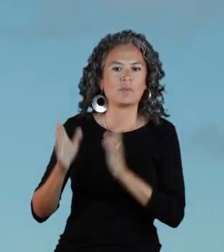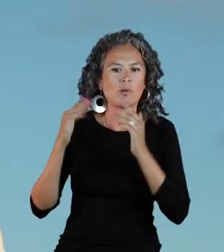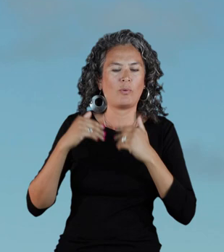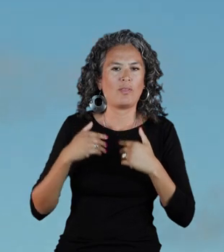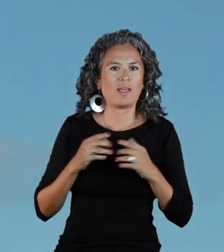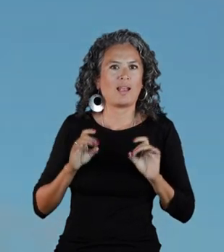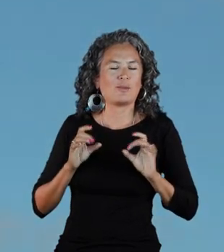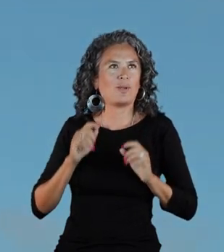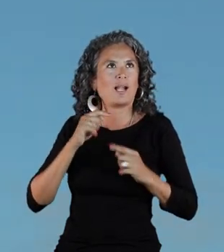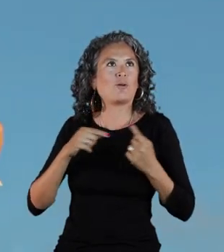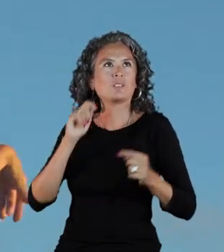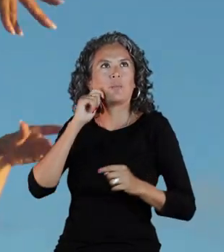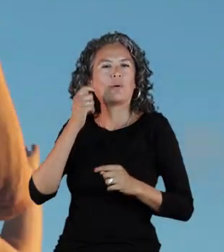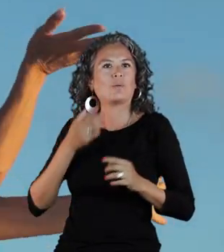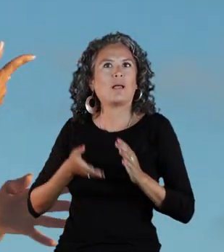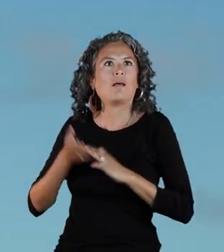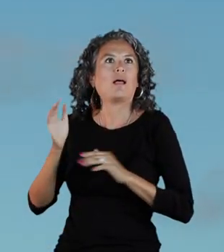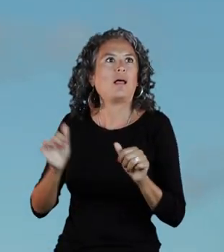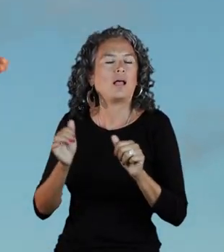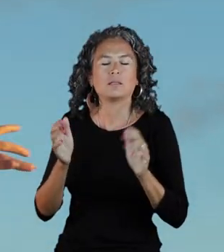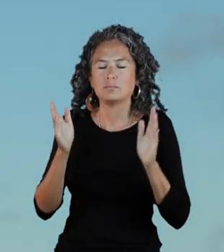Ya no podía hacer lo que me gustaba.